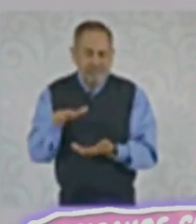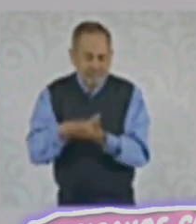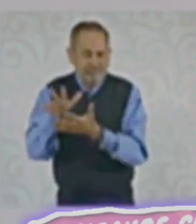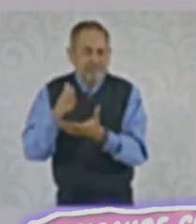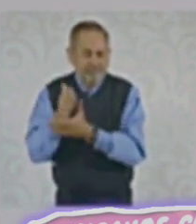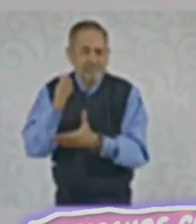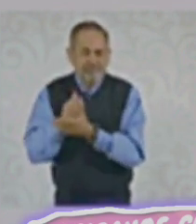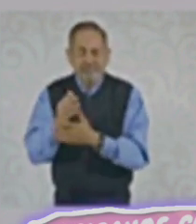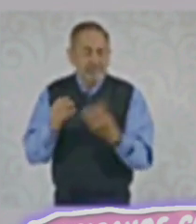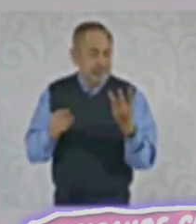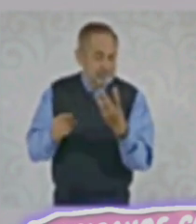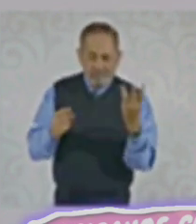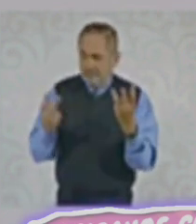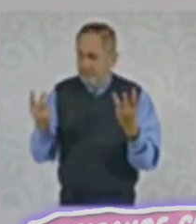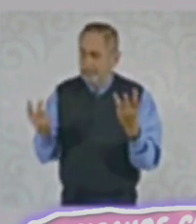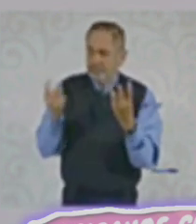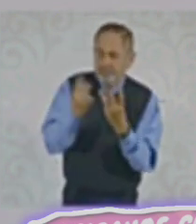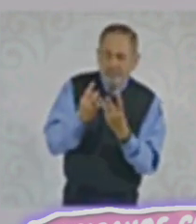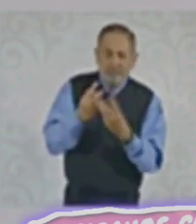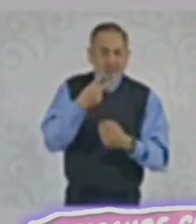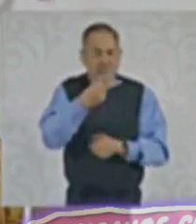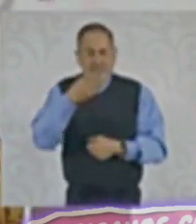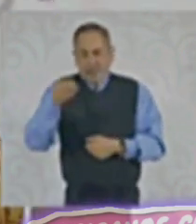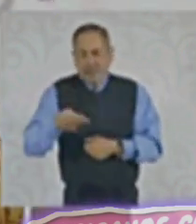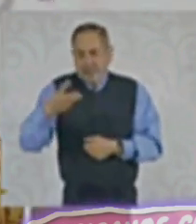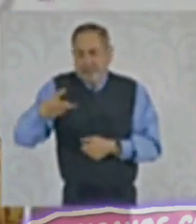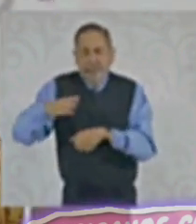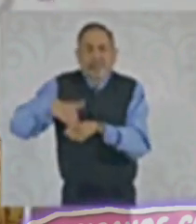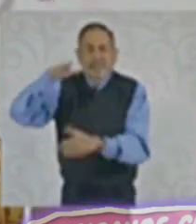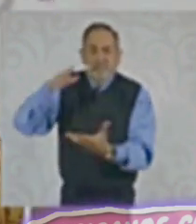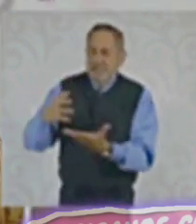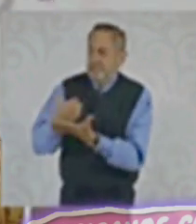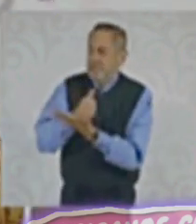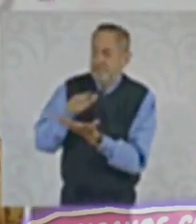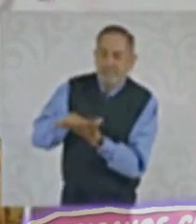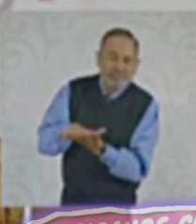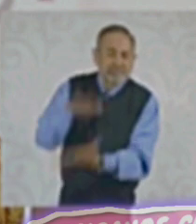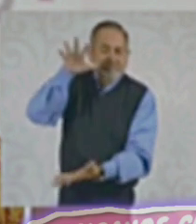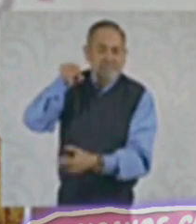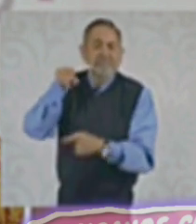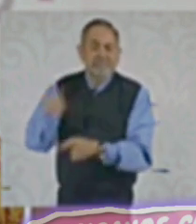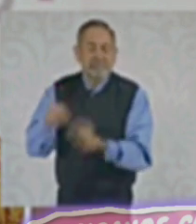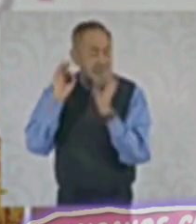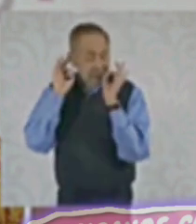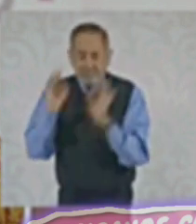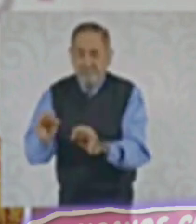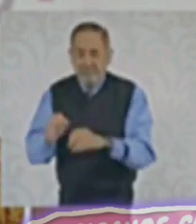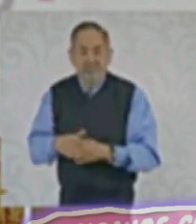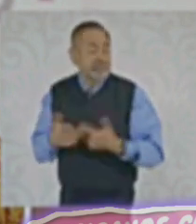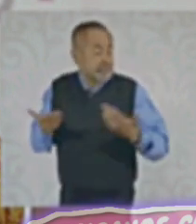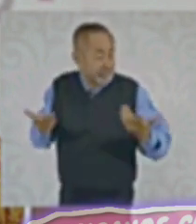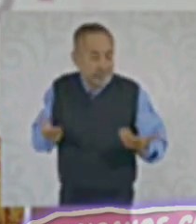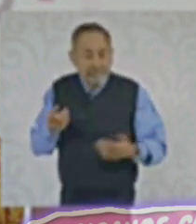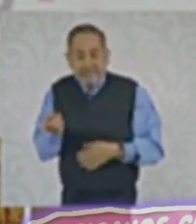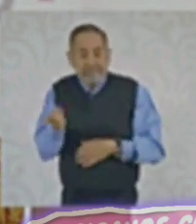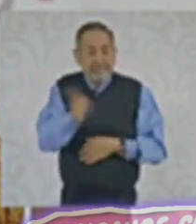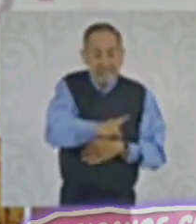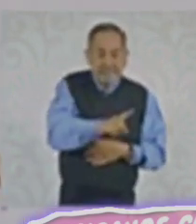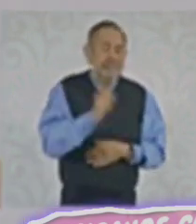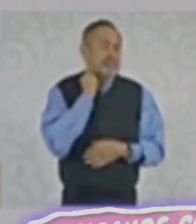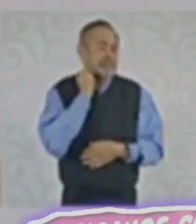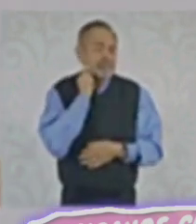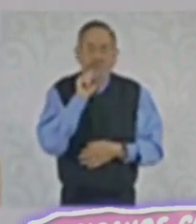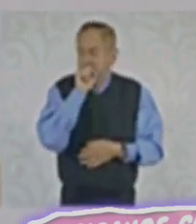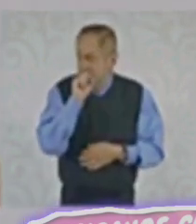decir, más de las 2/3 partes de la Cámara de Diputados. Y que resulta que también en el Senado de